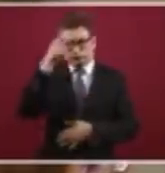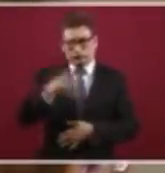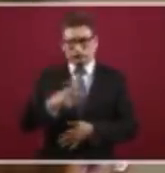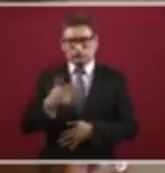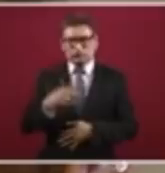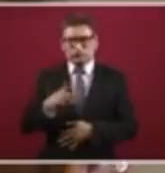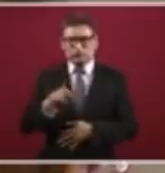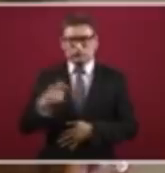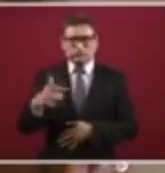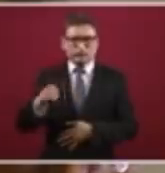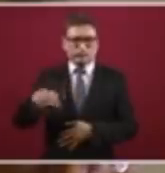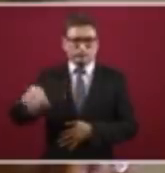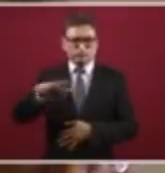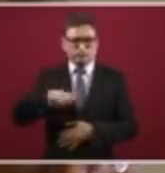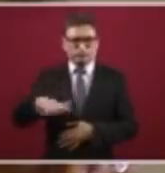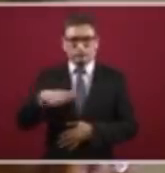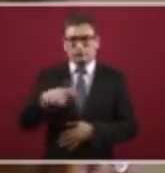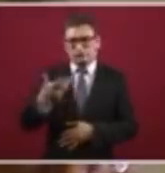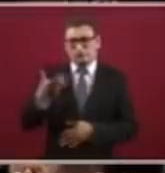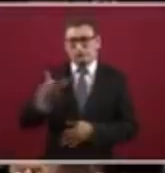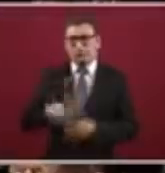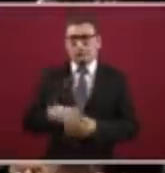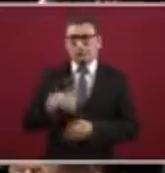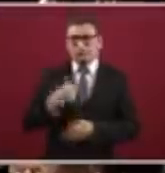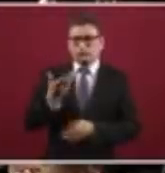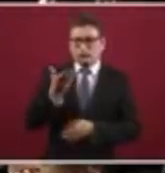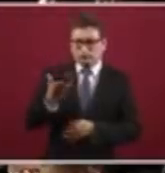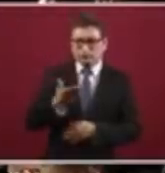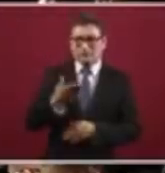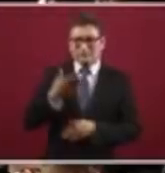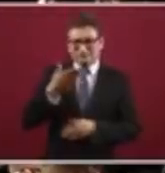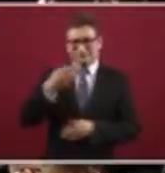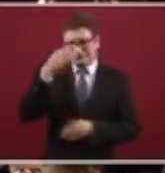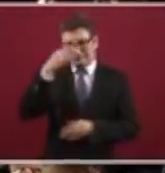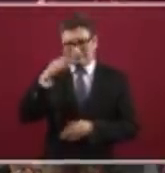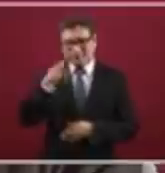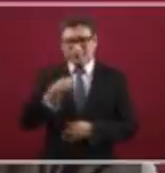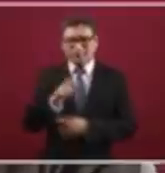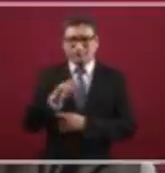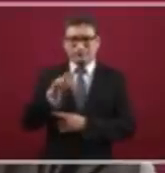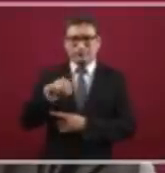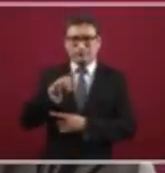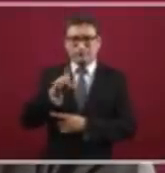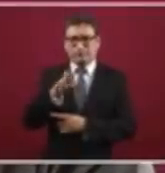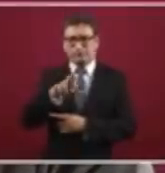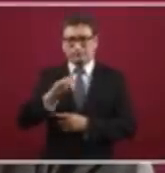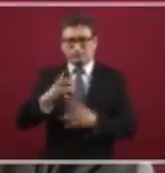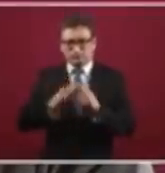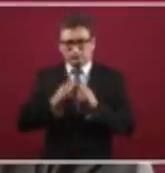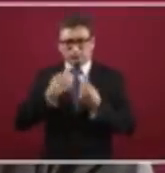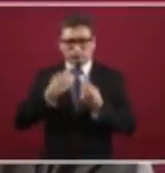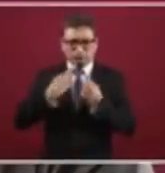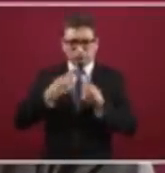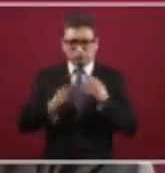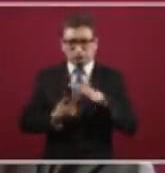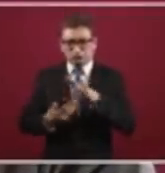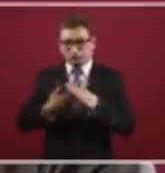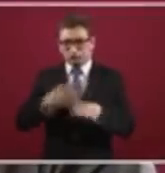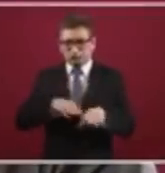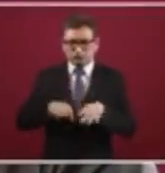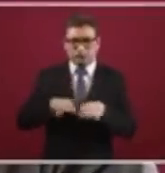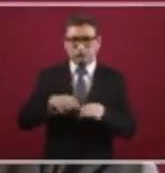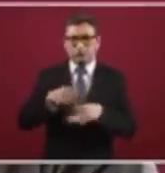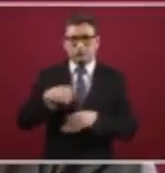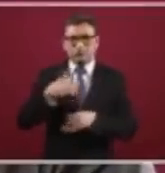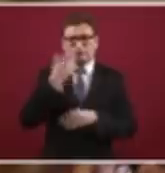yo le agradezco a ustedes que alejandro porque mostraron mesas de trabajo con usted y yo les dije la primera vez que no quería enfrentarme